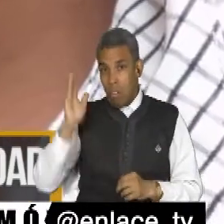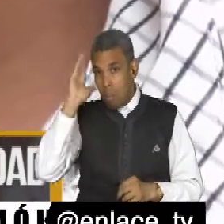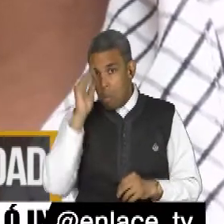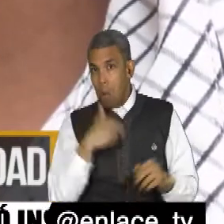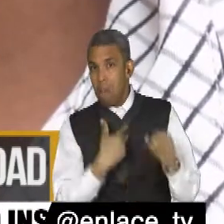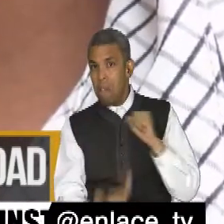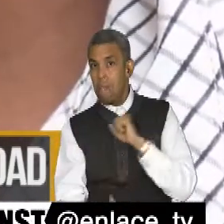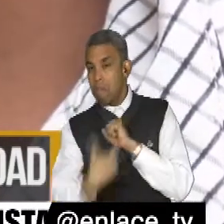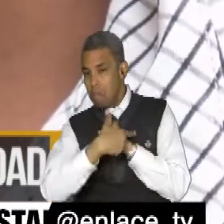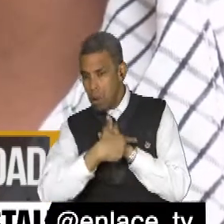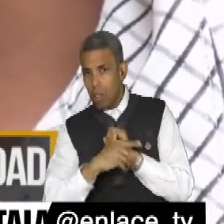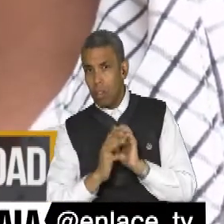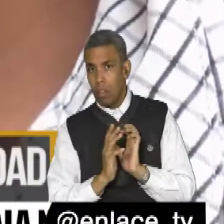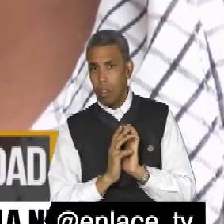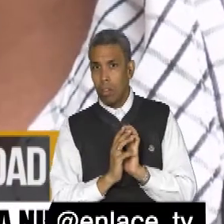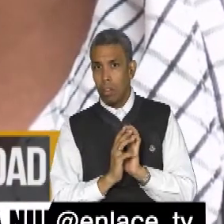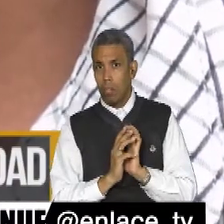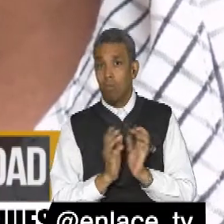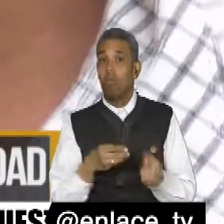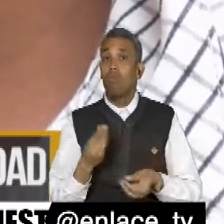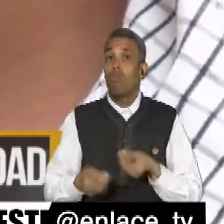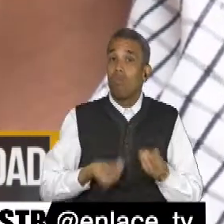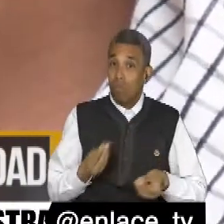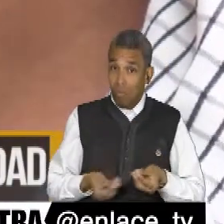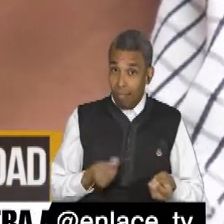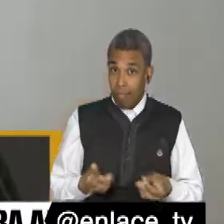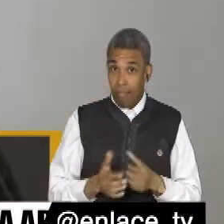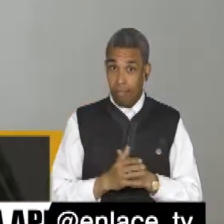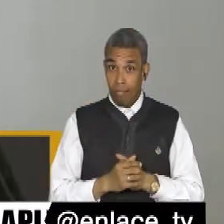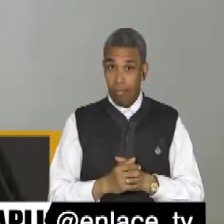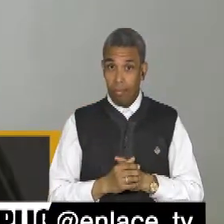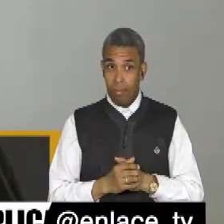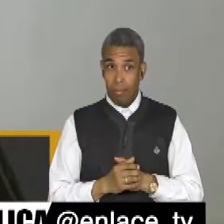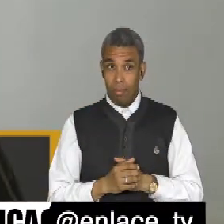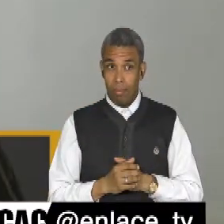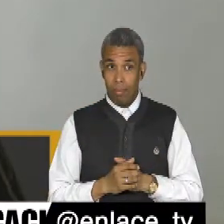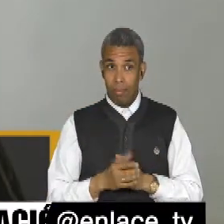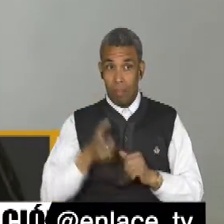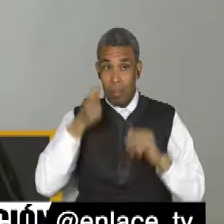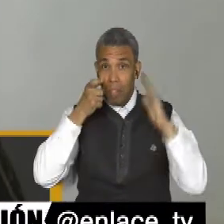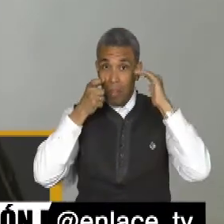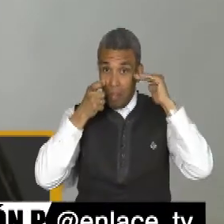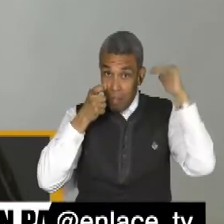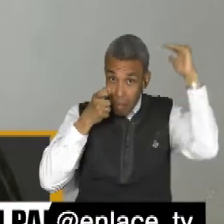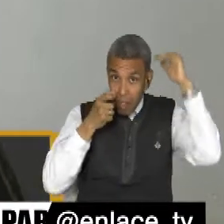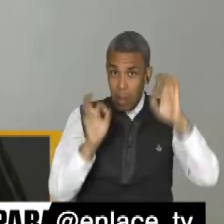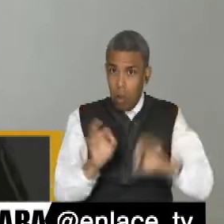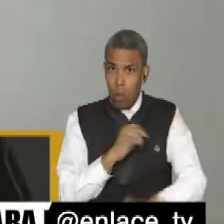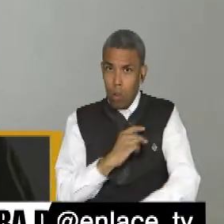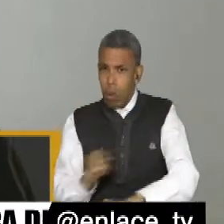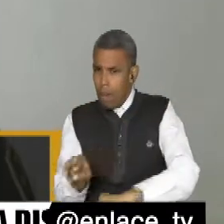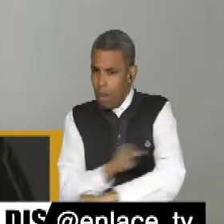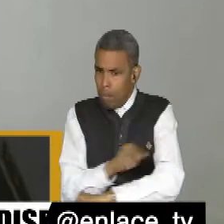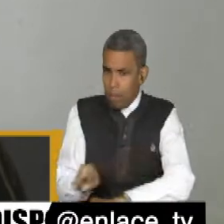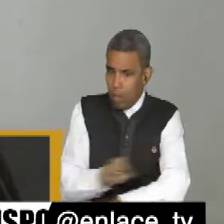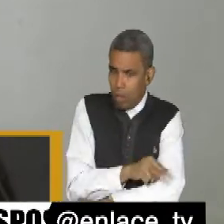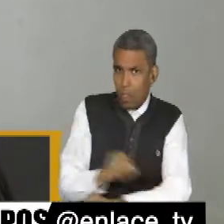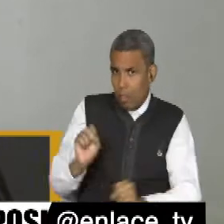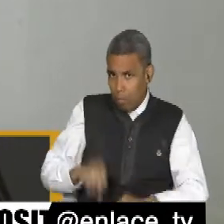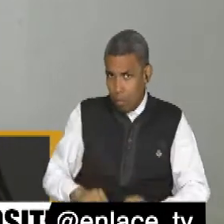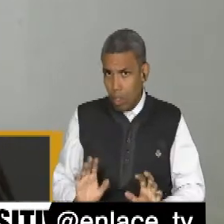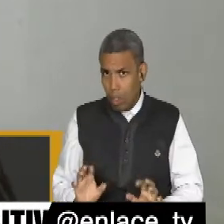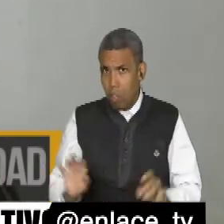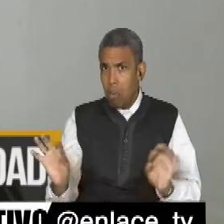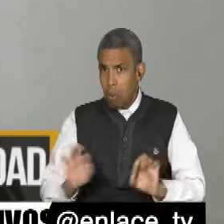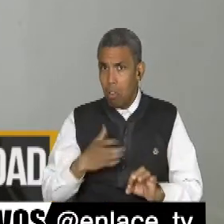procedimientos de policía, hay una distancia, la cual es la Procuraduría, la misma personería y dentro de la misma institución tenemos una